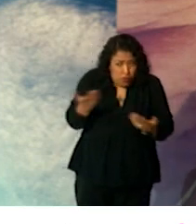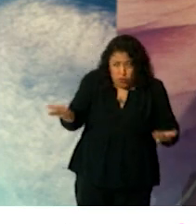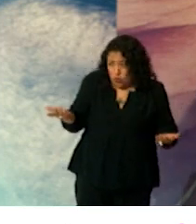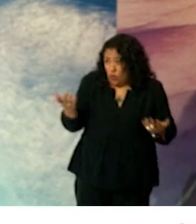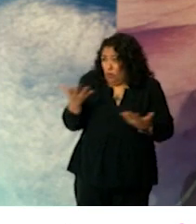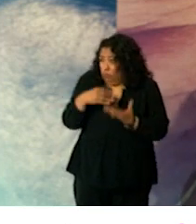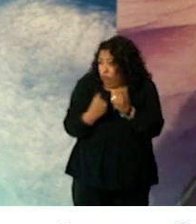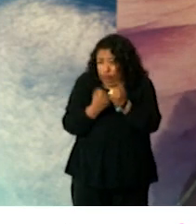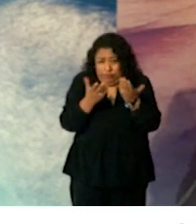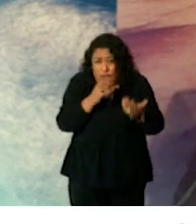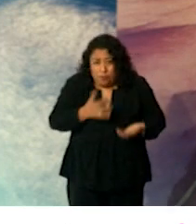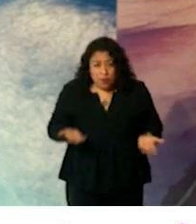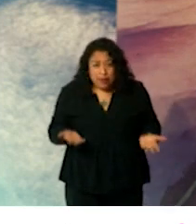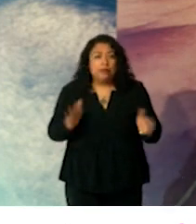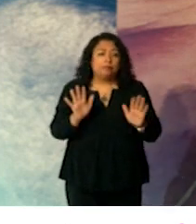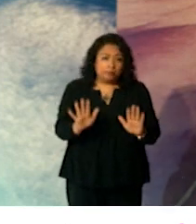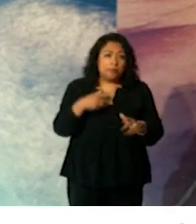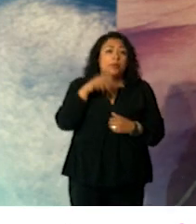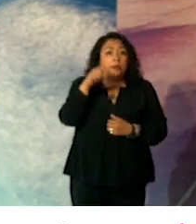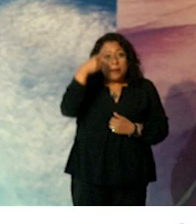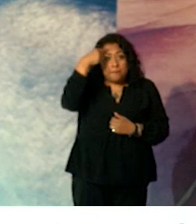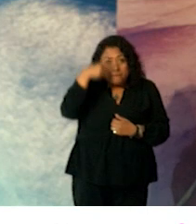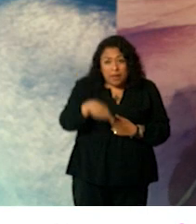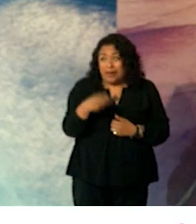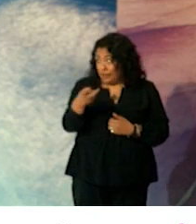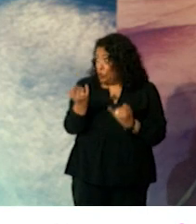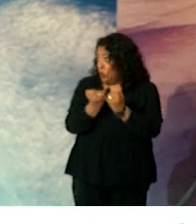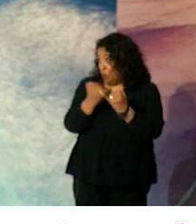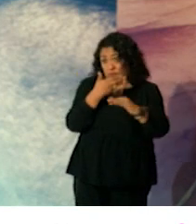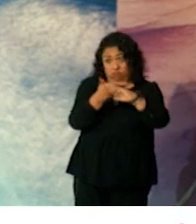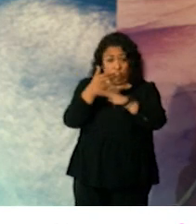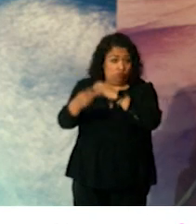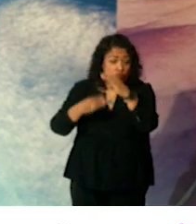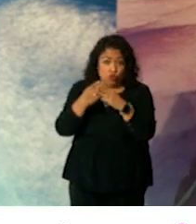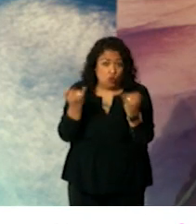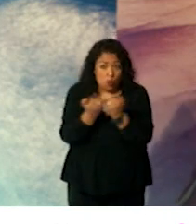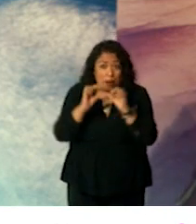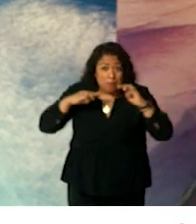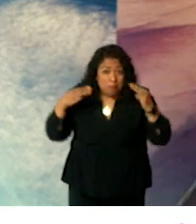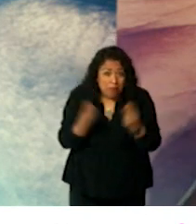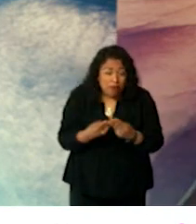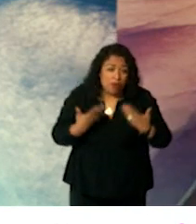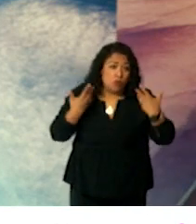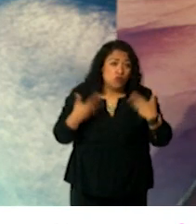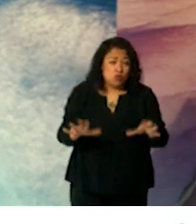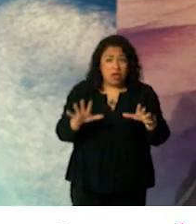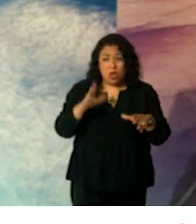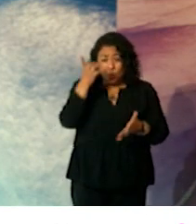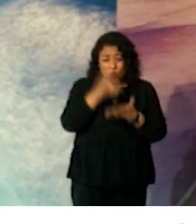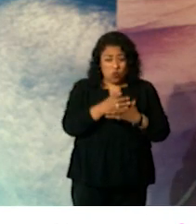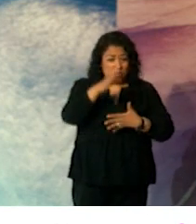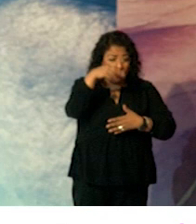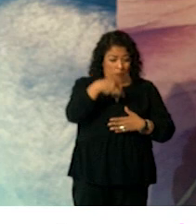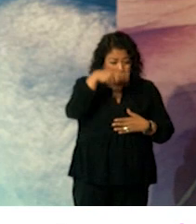de sustentabilidad, etc. Entonces también para que, y eso también afecta a todo el mundo, o sea, el crimen organizado es transcontinental, no es